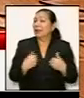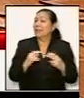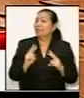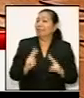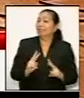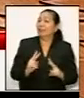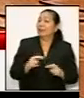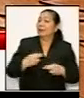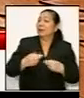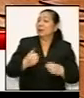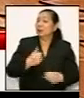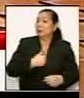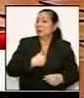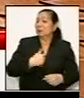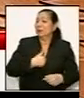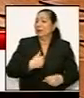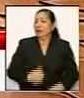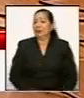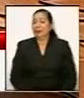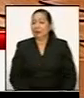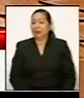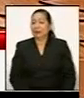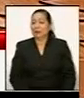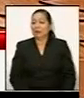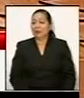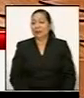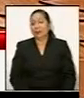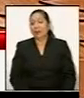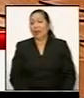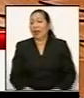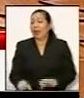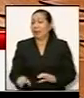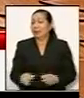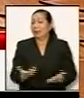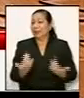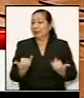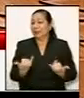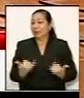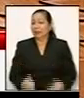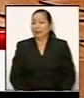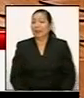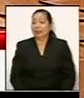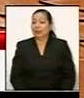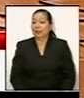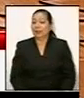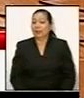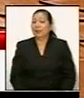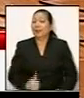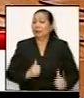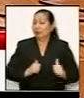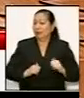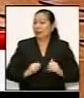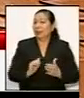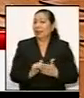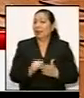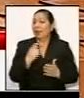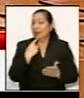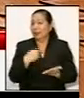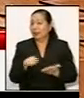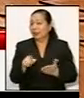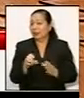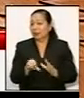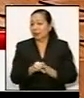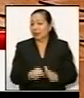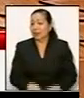en el proceso mismo de realización de las actividades que se desprenden del